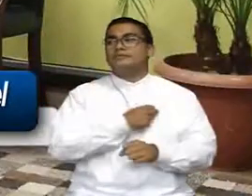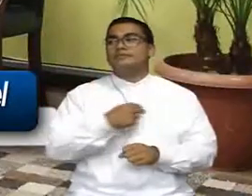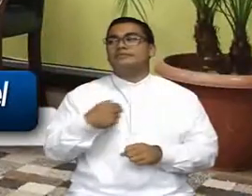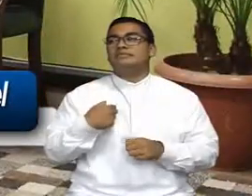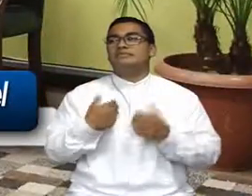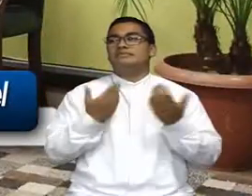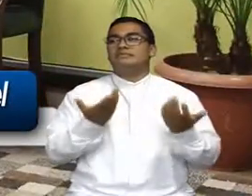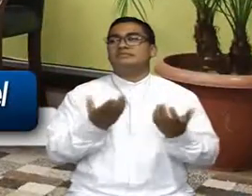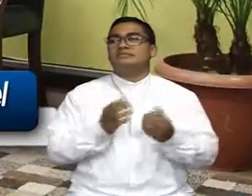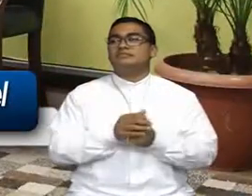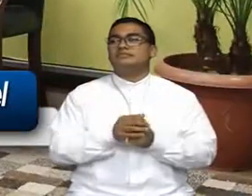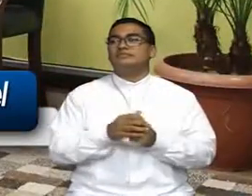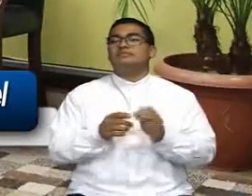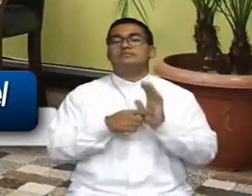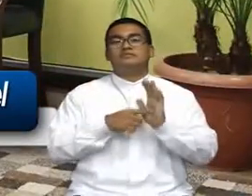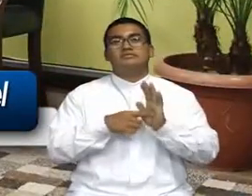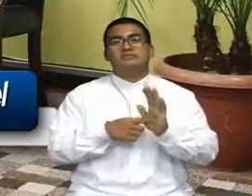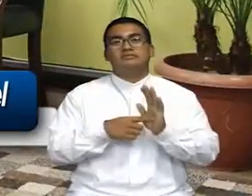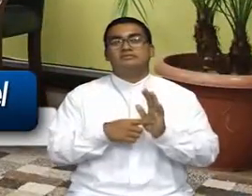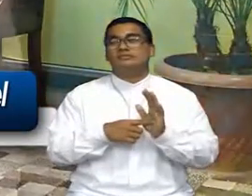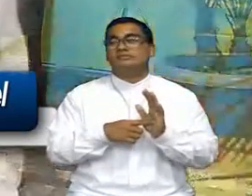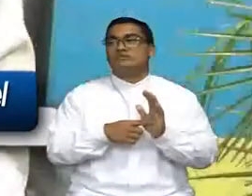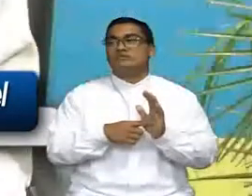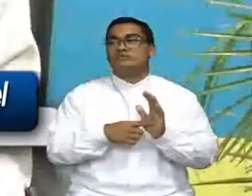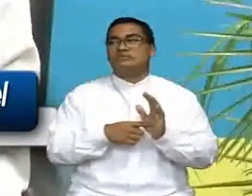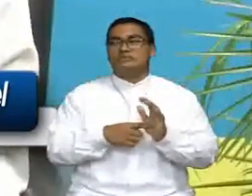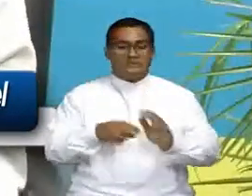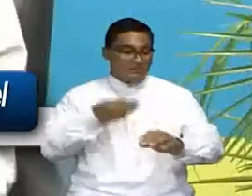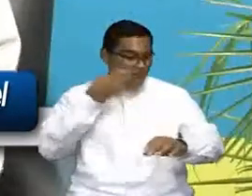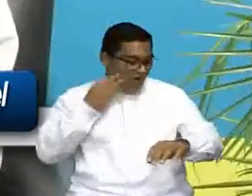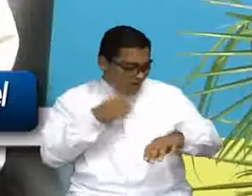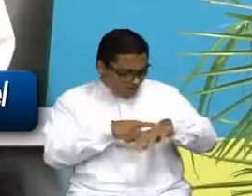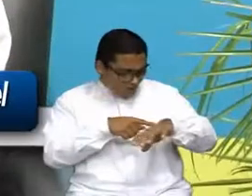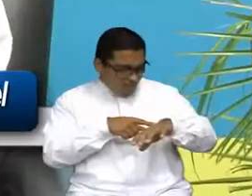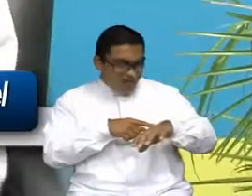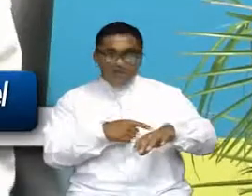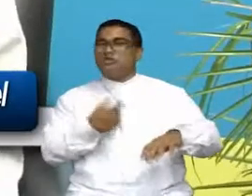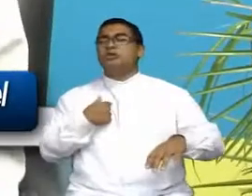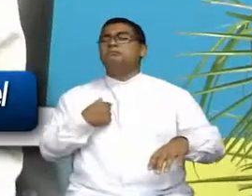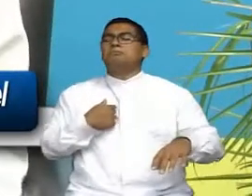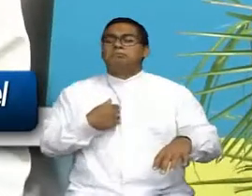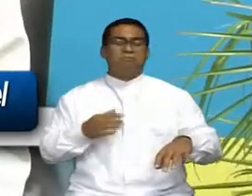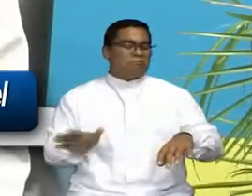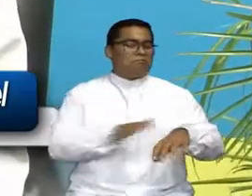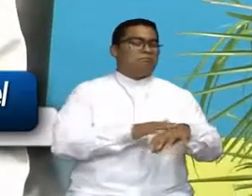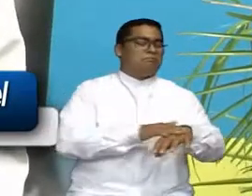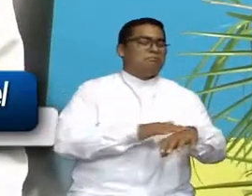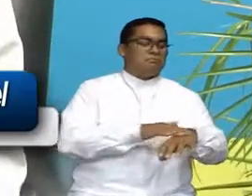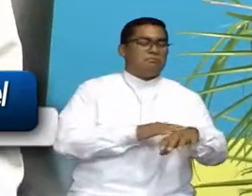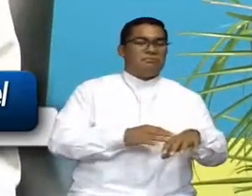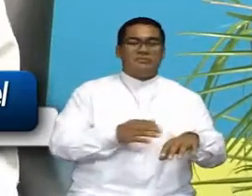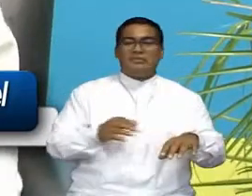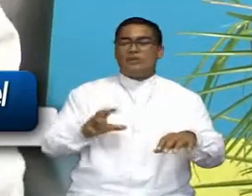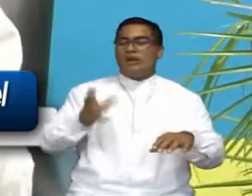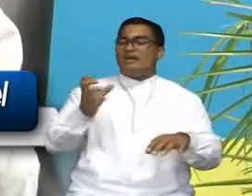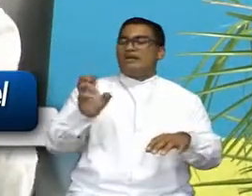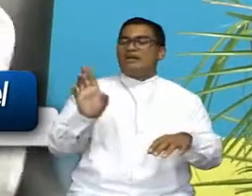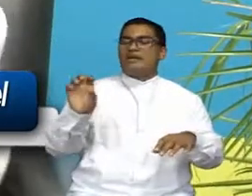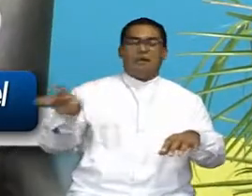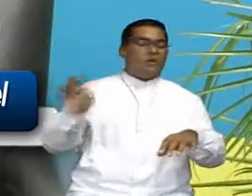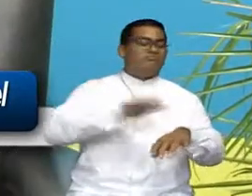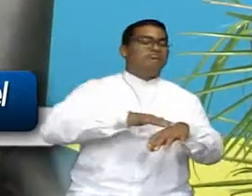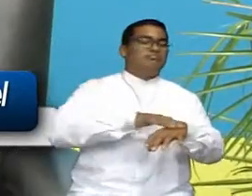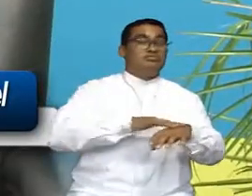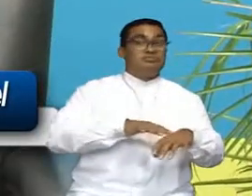Así es, porque un medicamento, no es que voy a ir, me apareció un morado y me voy a aplicar algo y se me va a desaparecer. No, nosotros tenemos que tratar